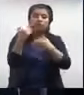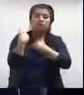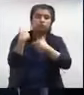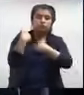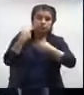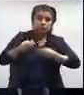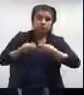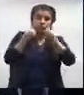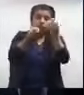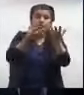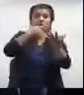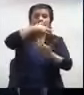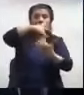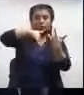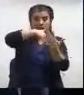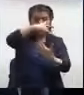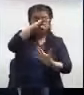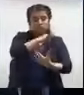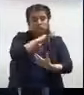relacionado con redes